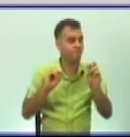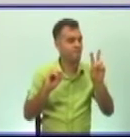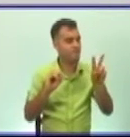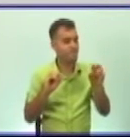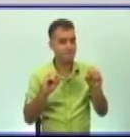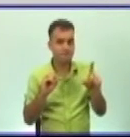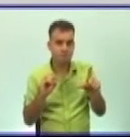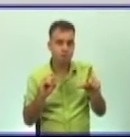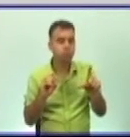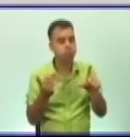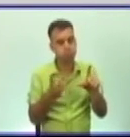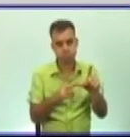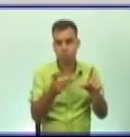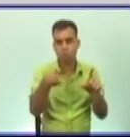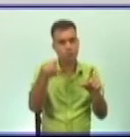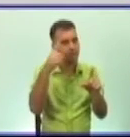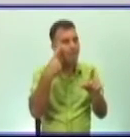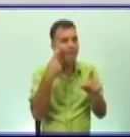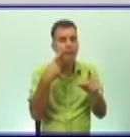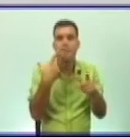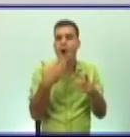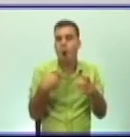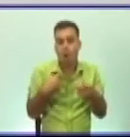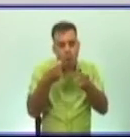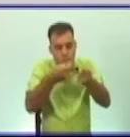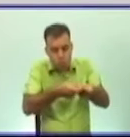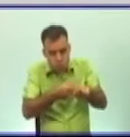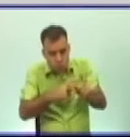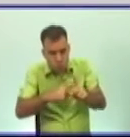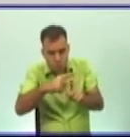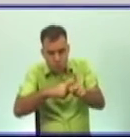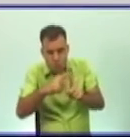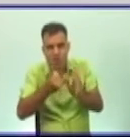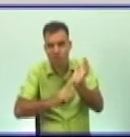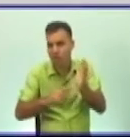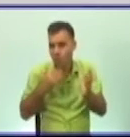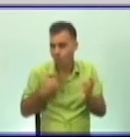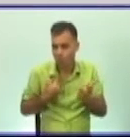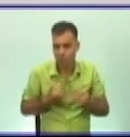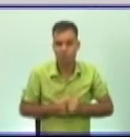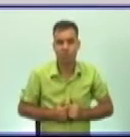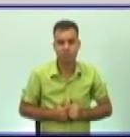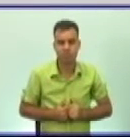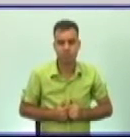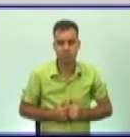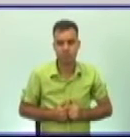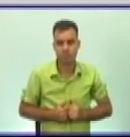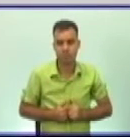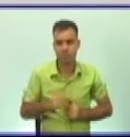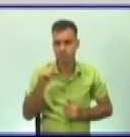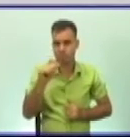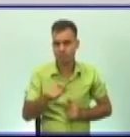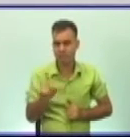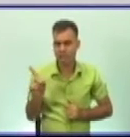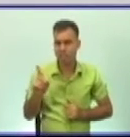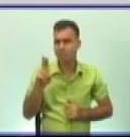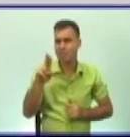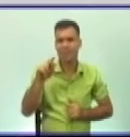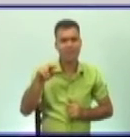por último, reconocer que en este ejercicio el sistema no se encuentra en resonancia. ¿Y por qué no se encuentra en